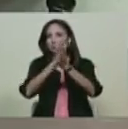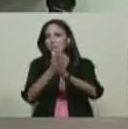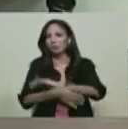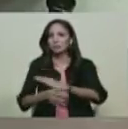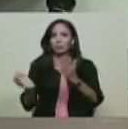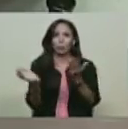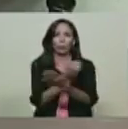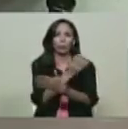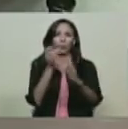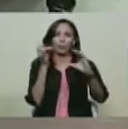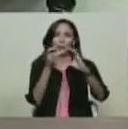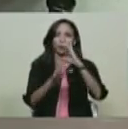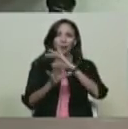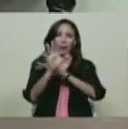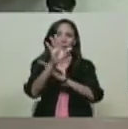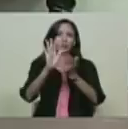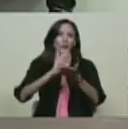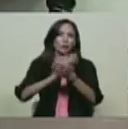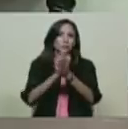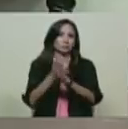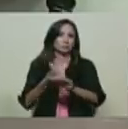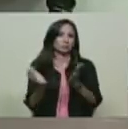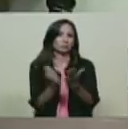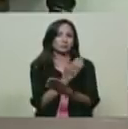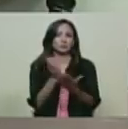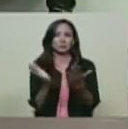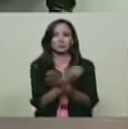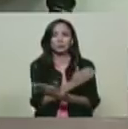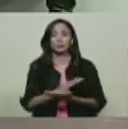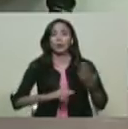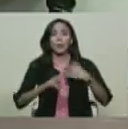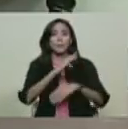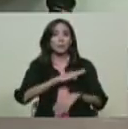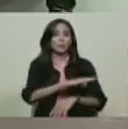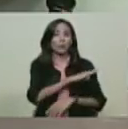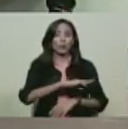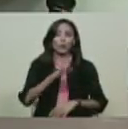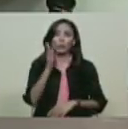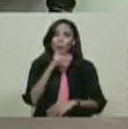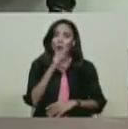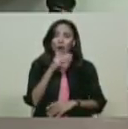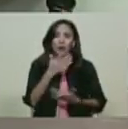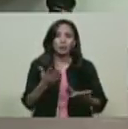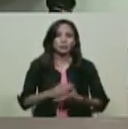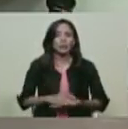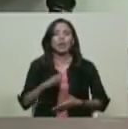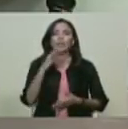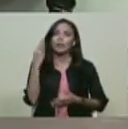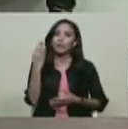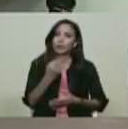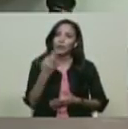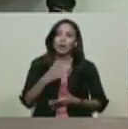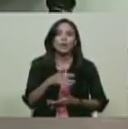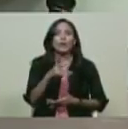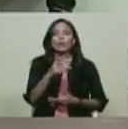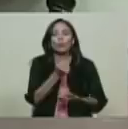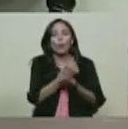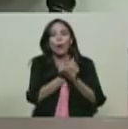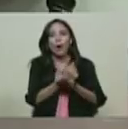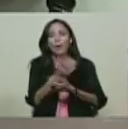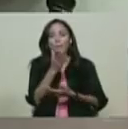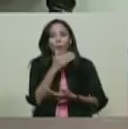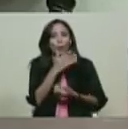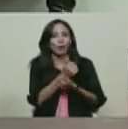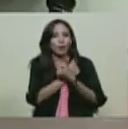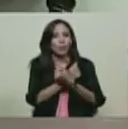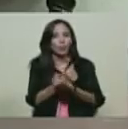políticas sociales de protección, destruirían todas las misiones, grandes misiones. Es la verdad. Ellos desprecian al pueblo.